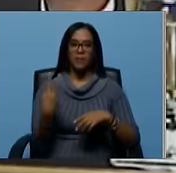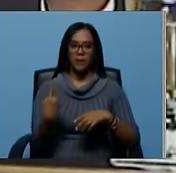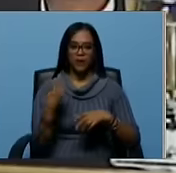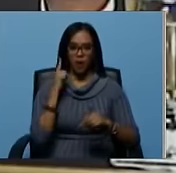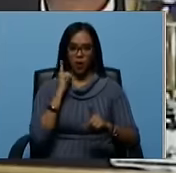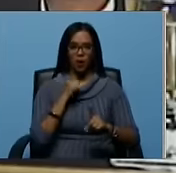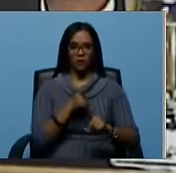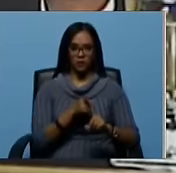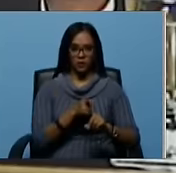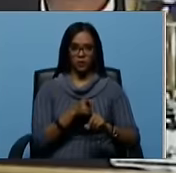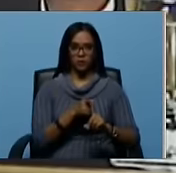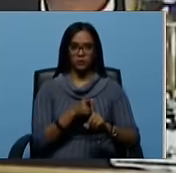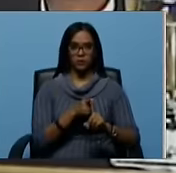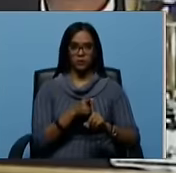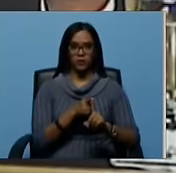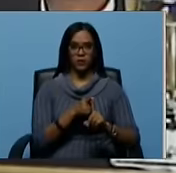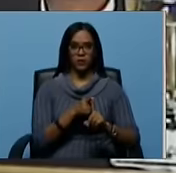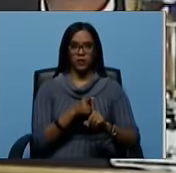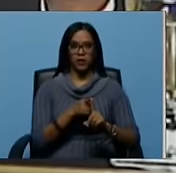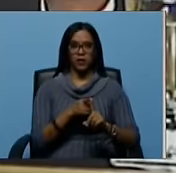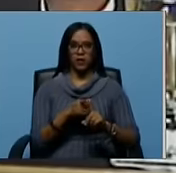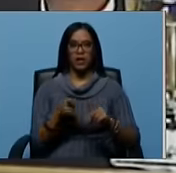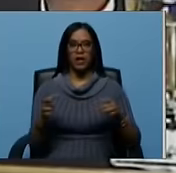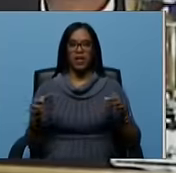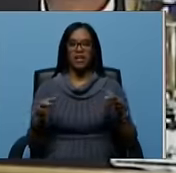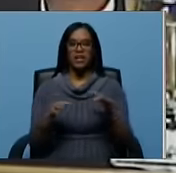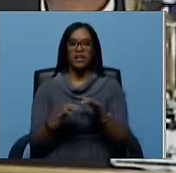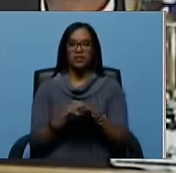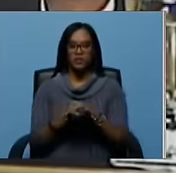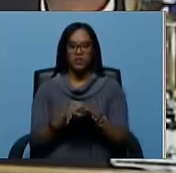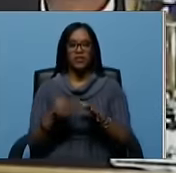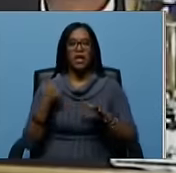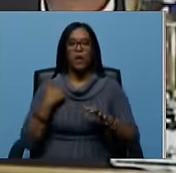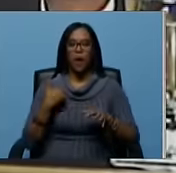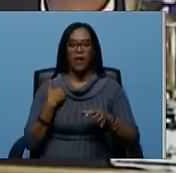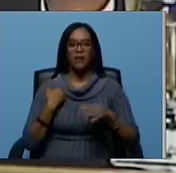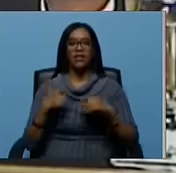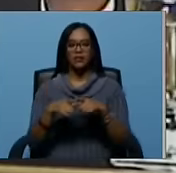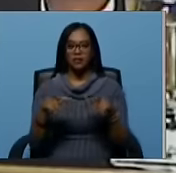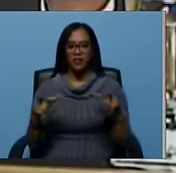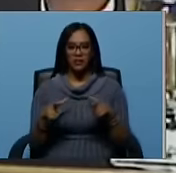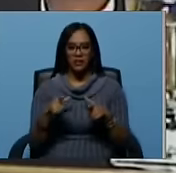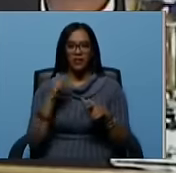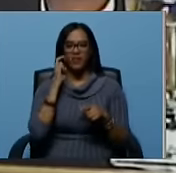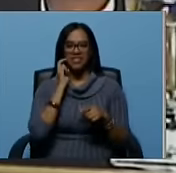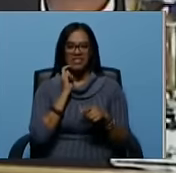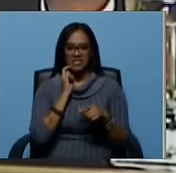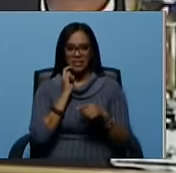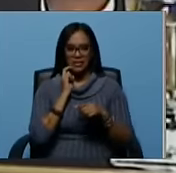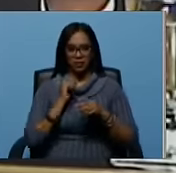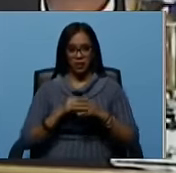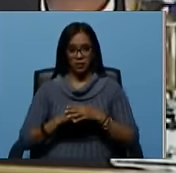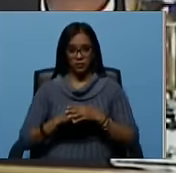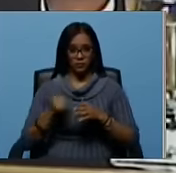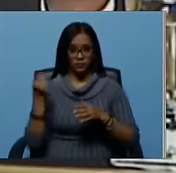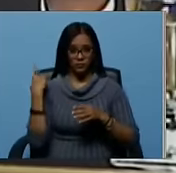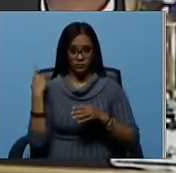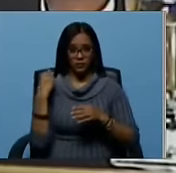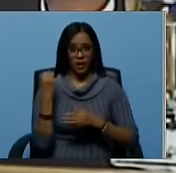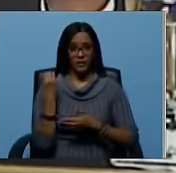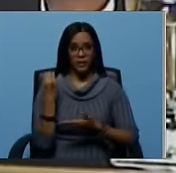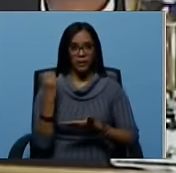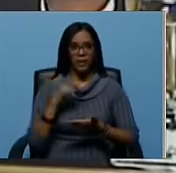objetivos es la reducción de cualquier vestigio fascista o neofascista. Ayer en la Asamblea